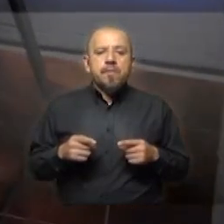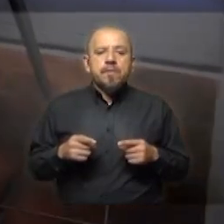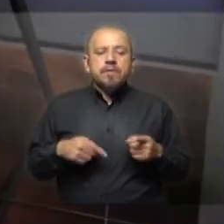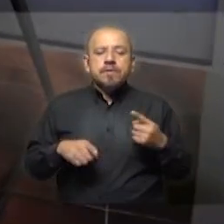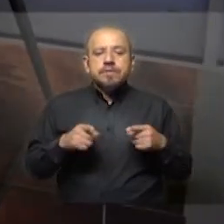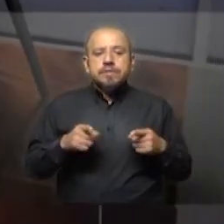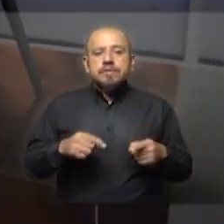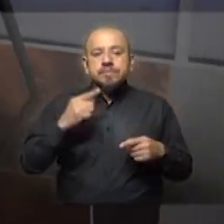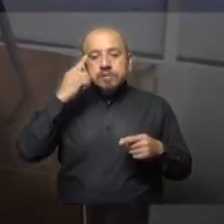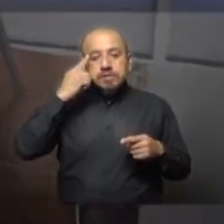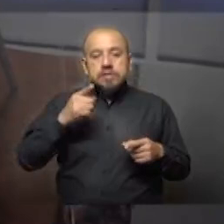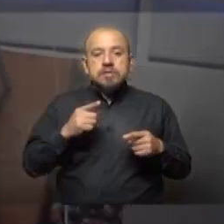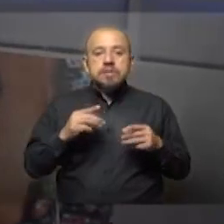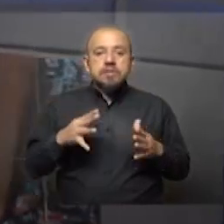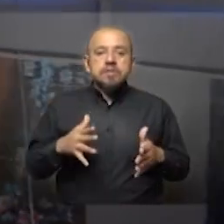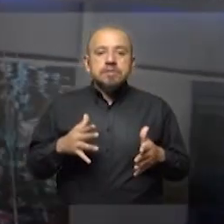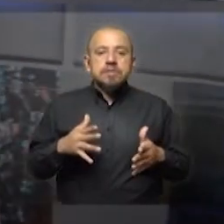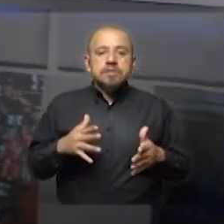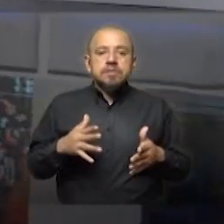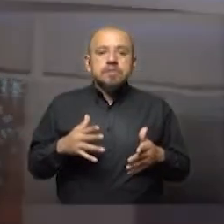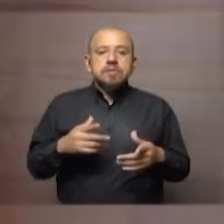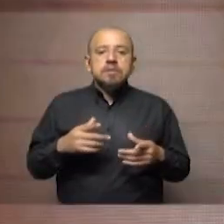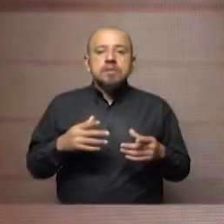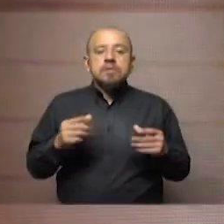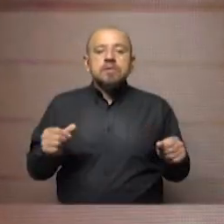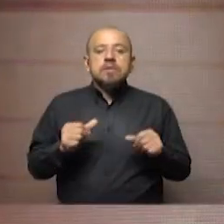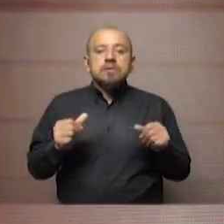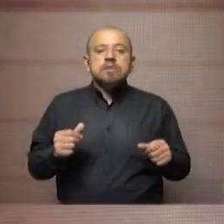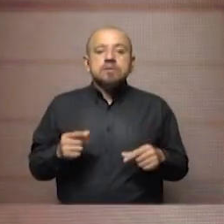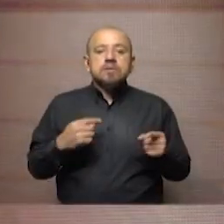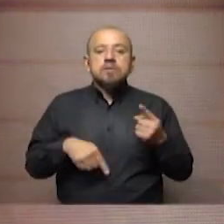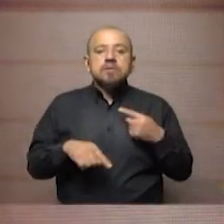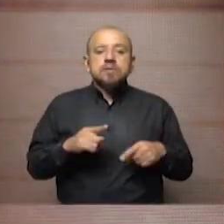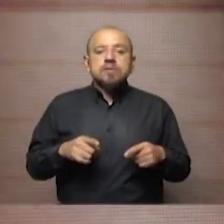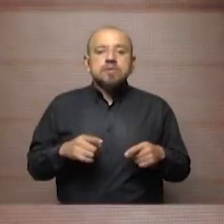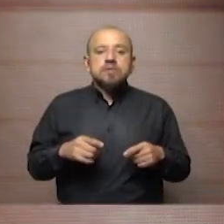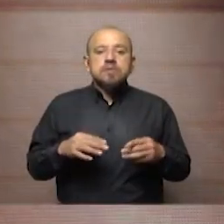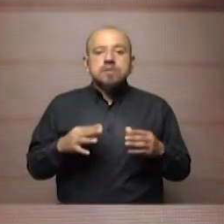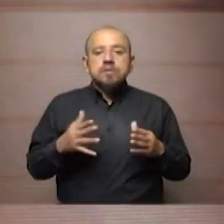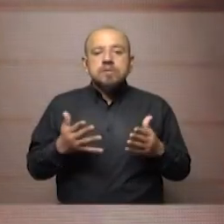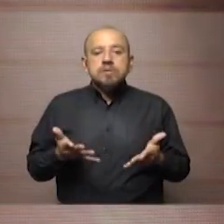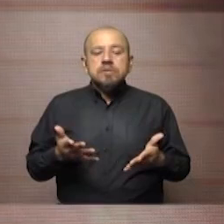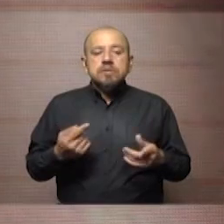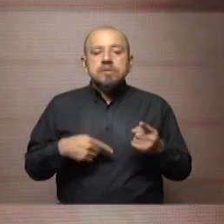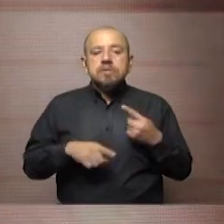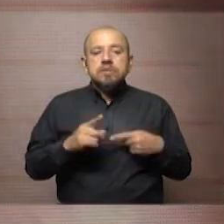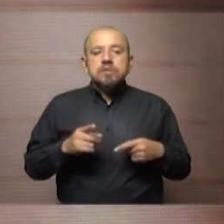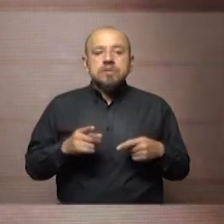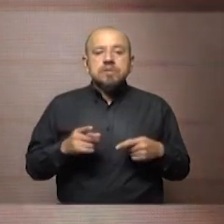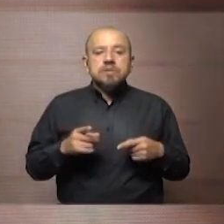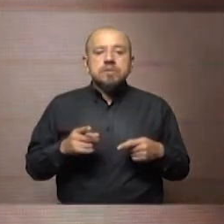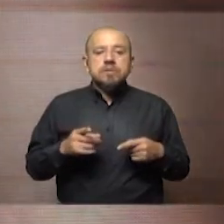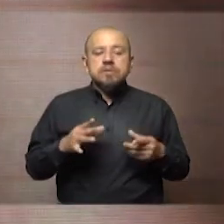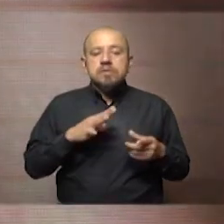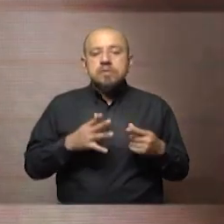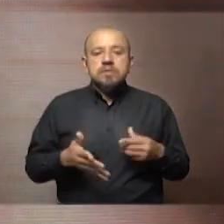pensar también por último como para armar esta definición de cuidado que es una esfera que ha sido históricamente marginal